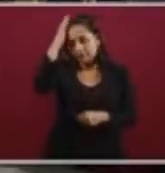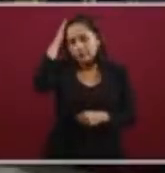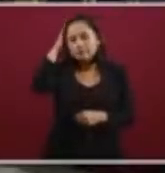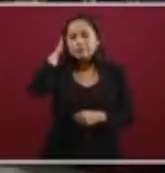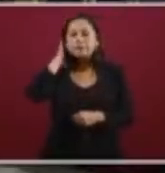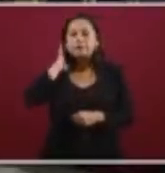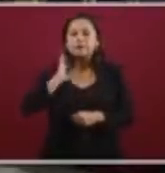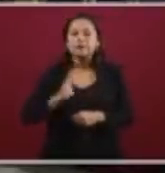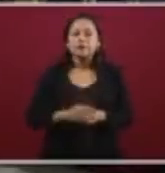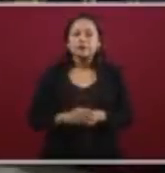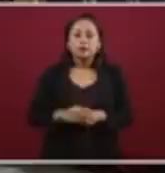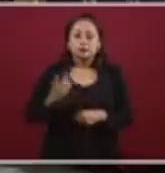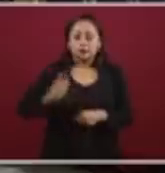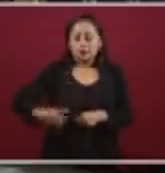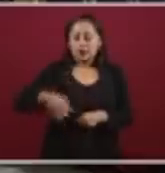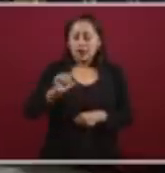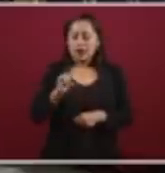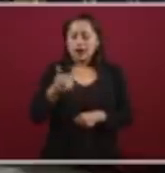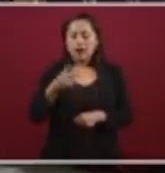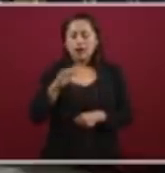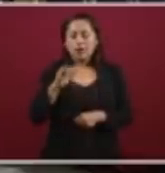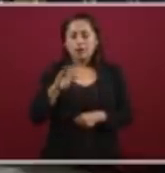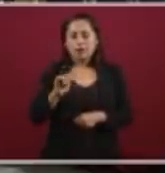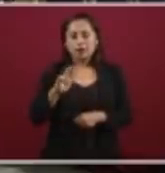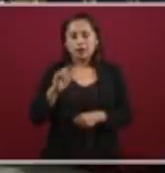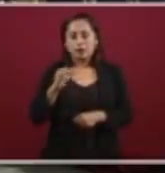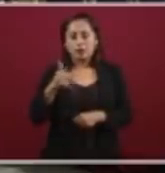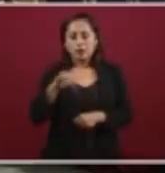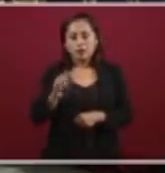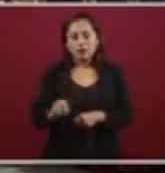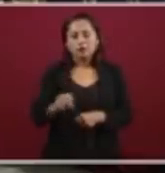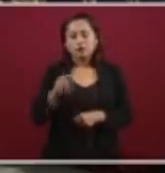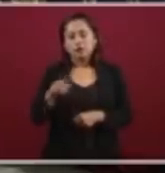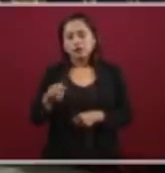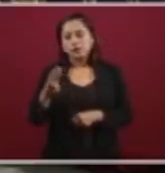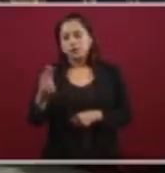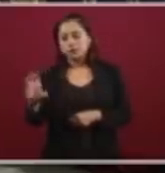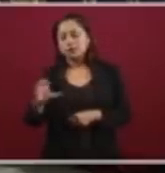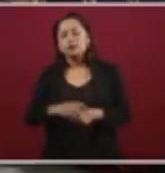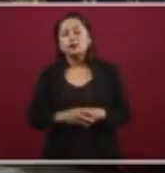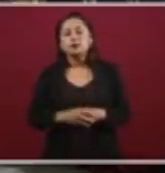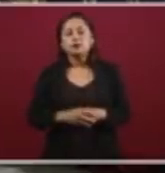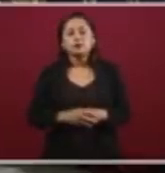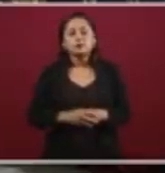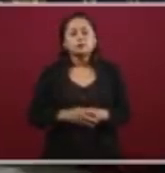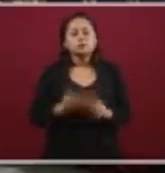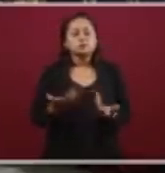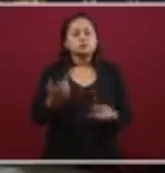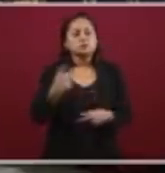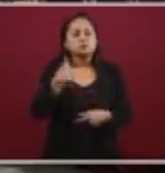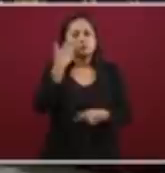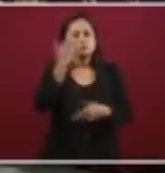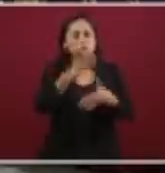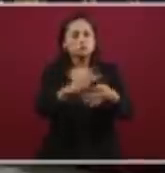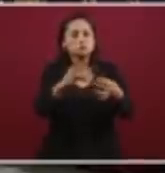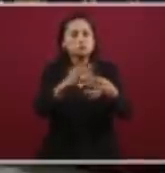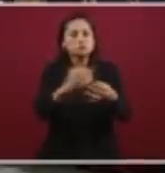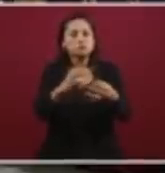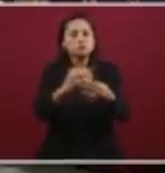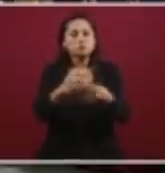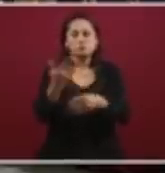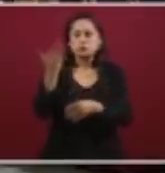ana gabriela rojas de la bbc muchas gracias buenos días quisiera un poquito aclarar hace poco había dicho el general